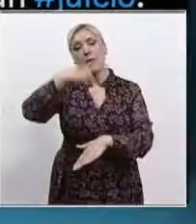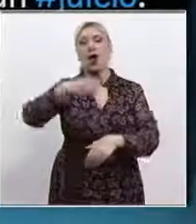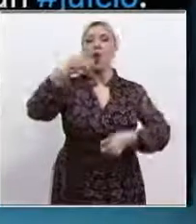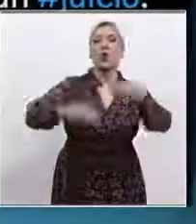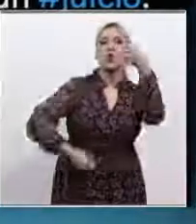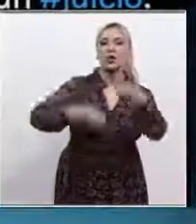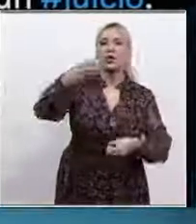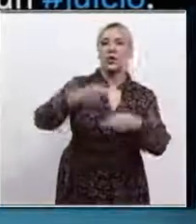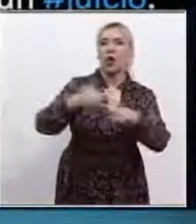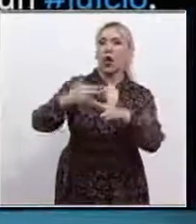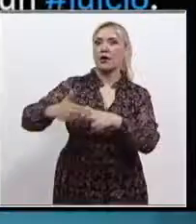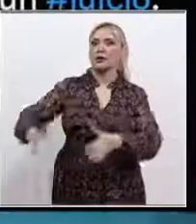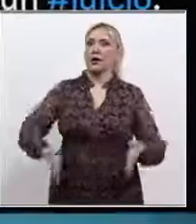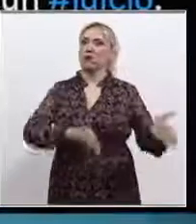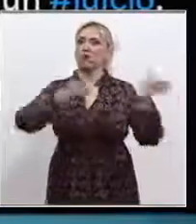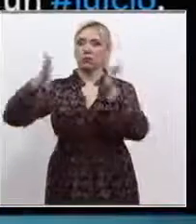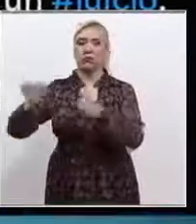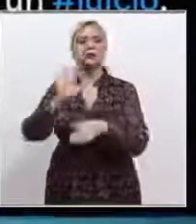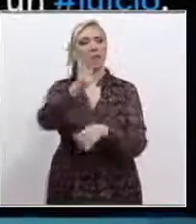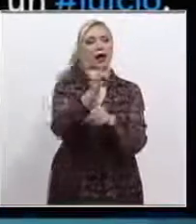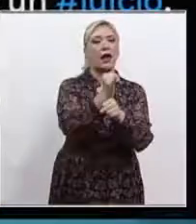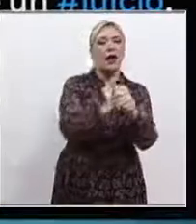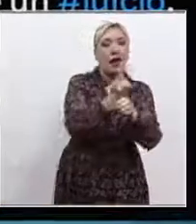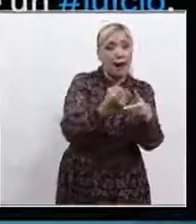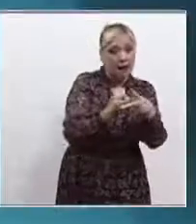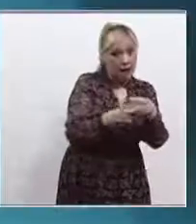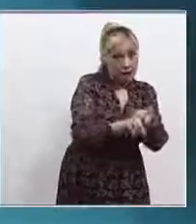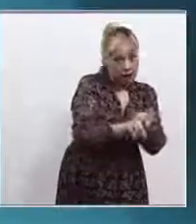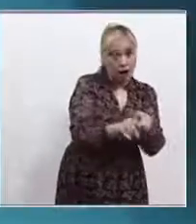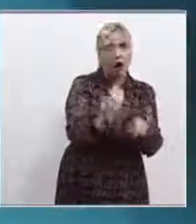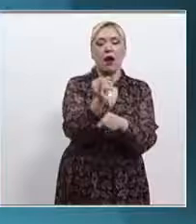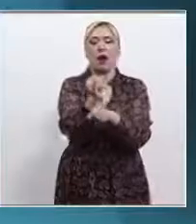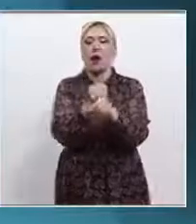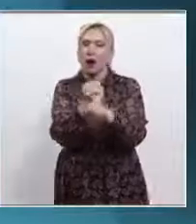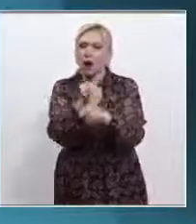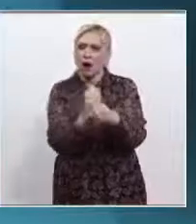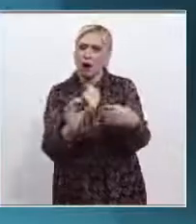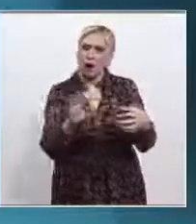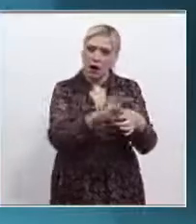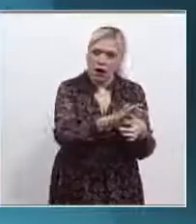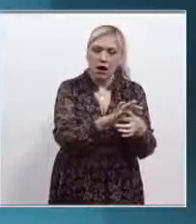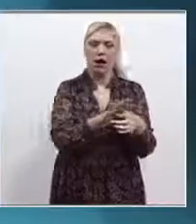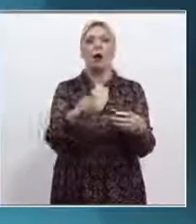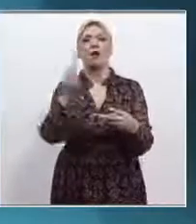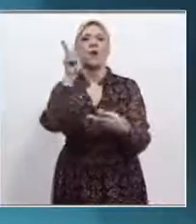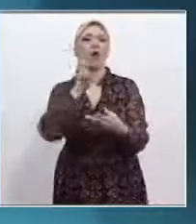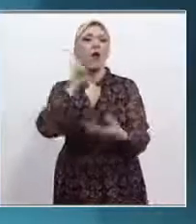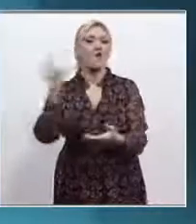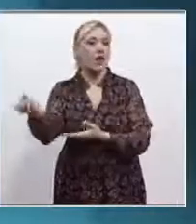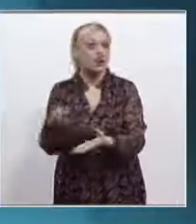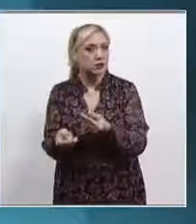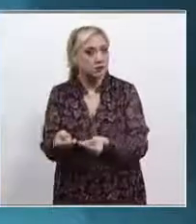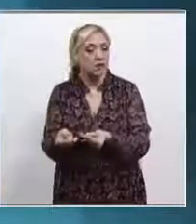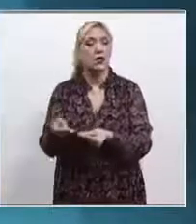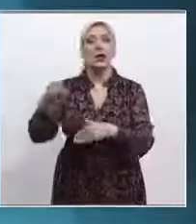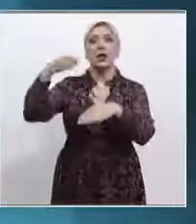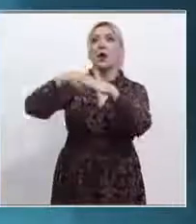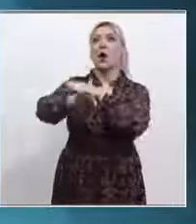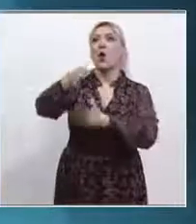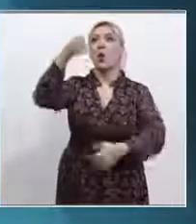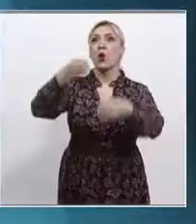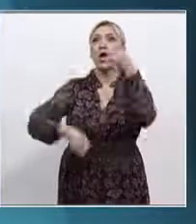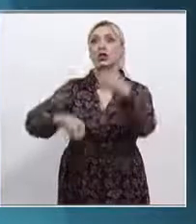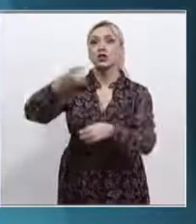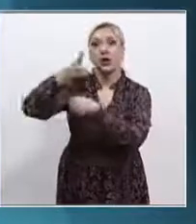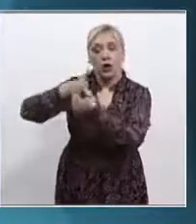la investigación inicial, la investigación complementaria, la etapa intermedia, el juicio oral y la ejecución de la sentencia. Esta